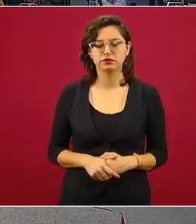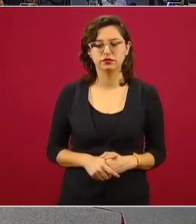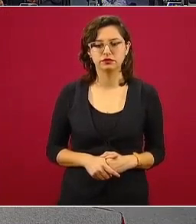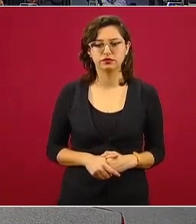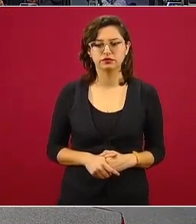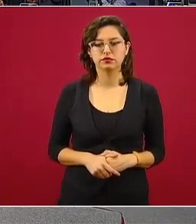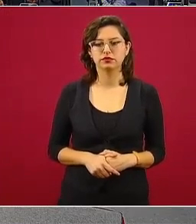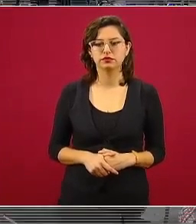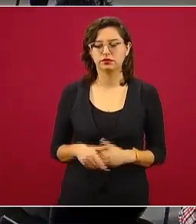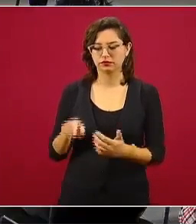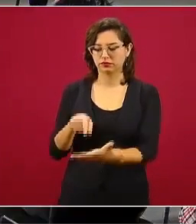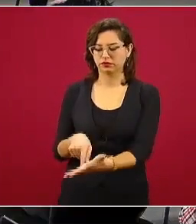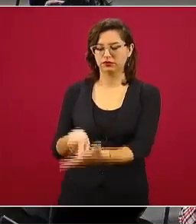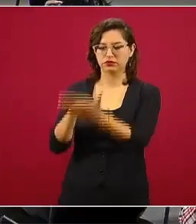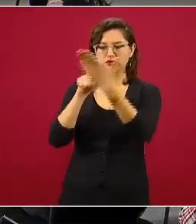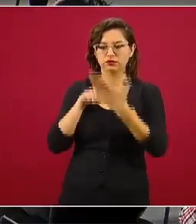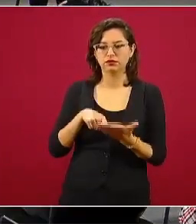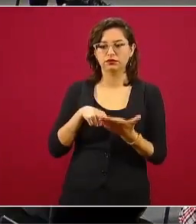la información.